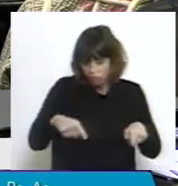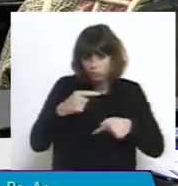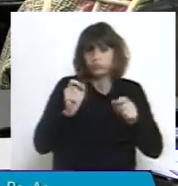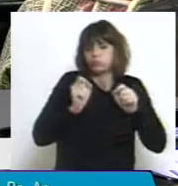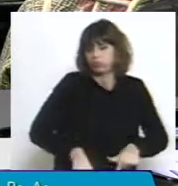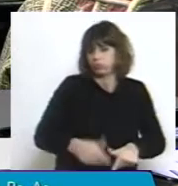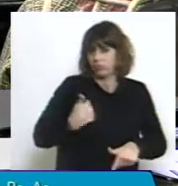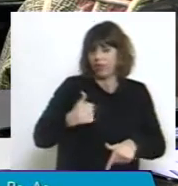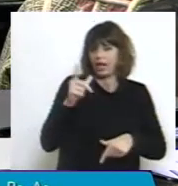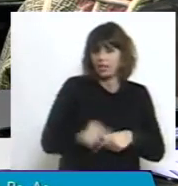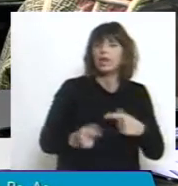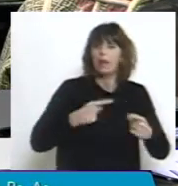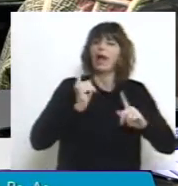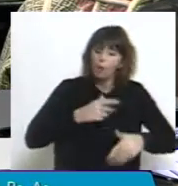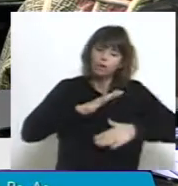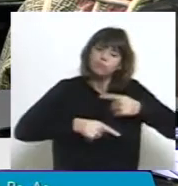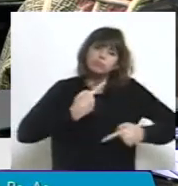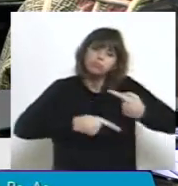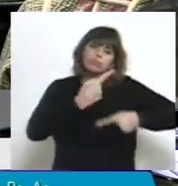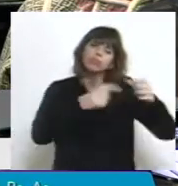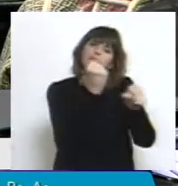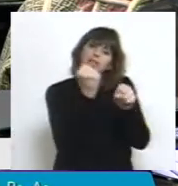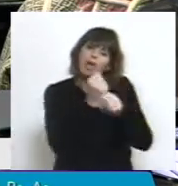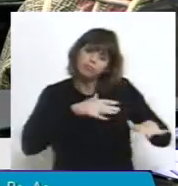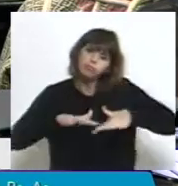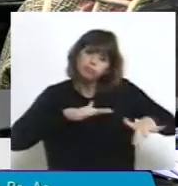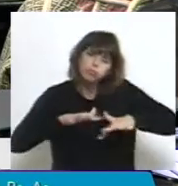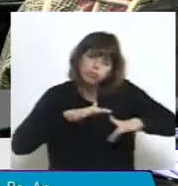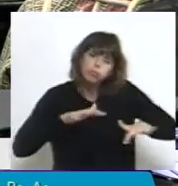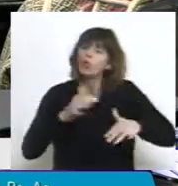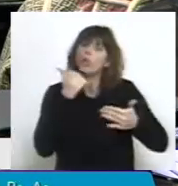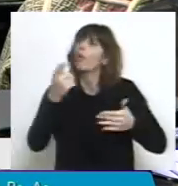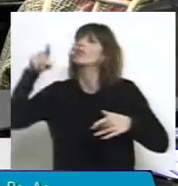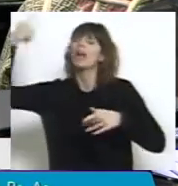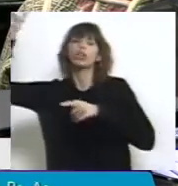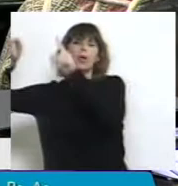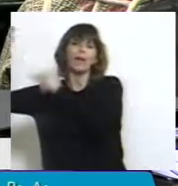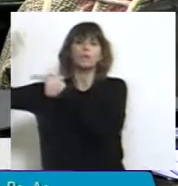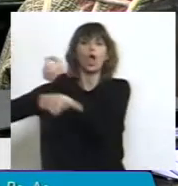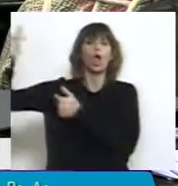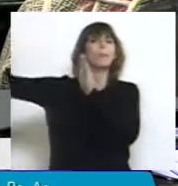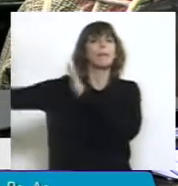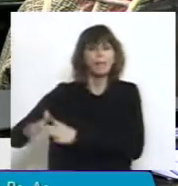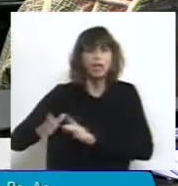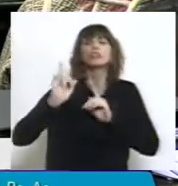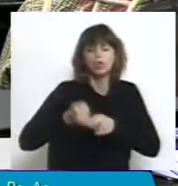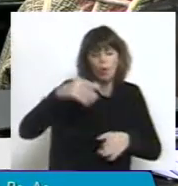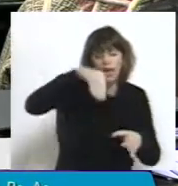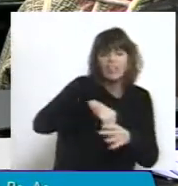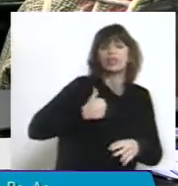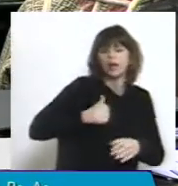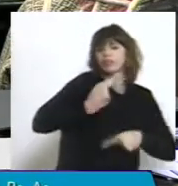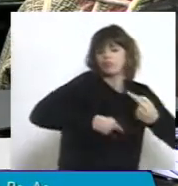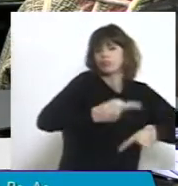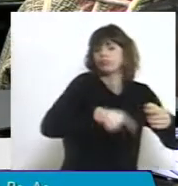el nivel de actividad a pesar de un menor nivel de ventas externas. Creo que esto es la primera vez que ocurre en la democracia